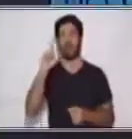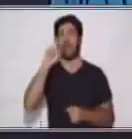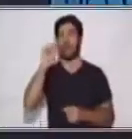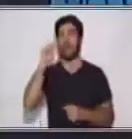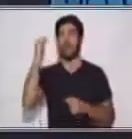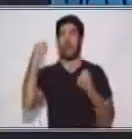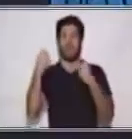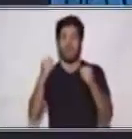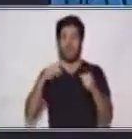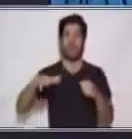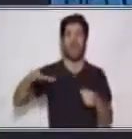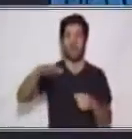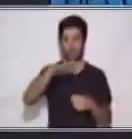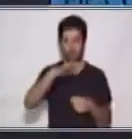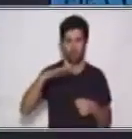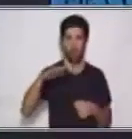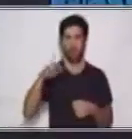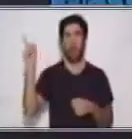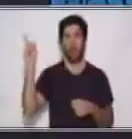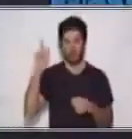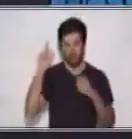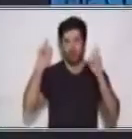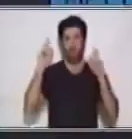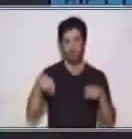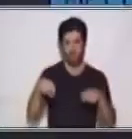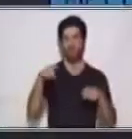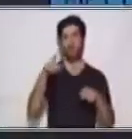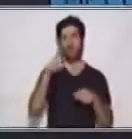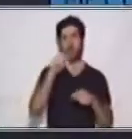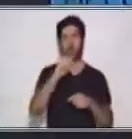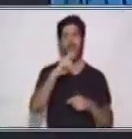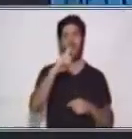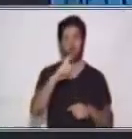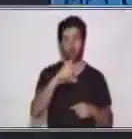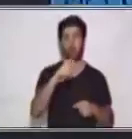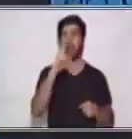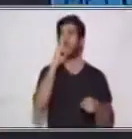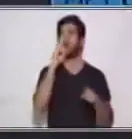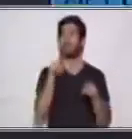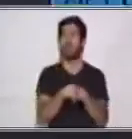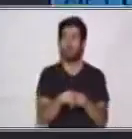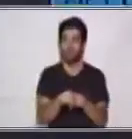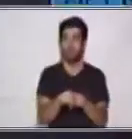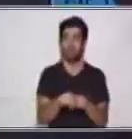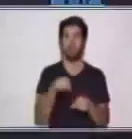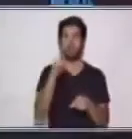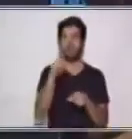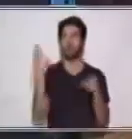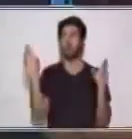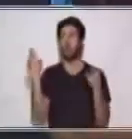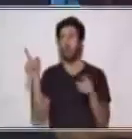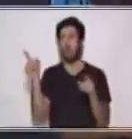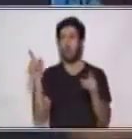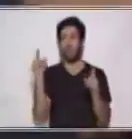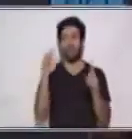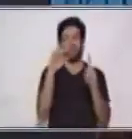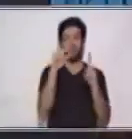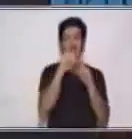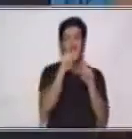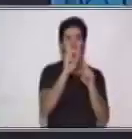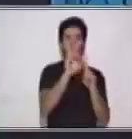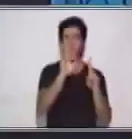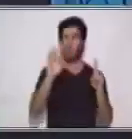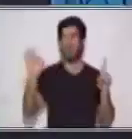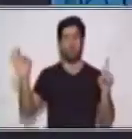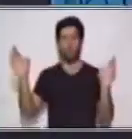ventas, deben de llevar mayúscula. Las abreviaturas llevan inicial mayúscula y finalizan con punto. Es